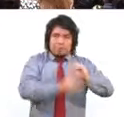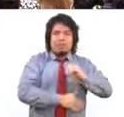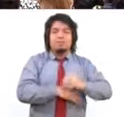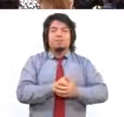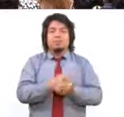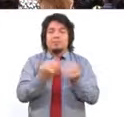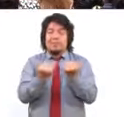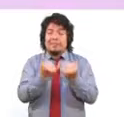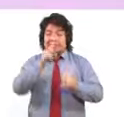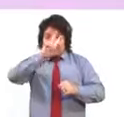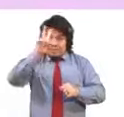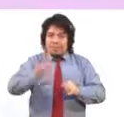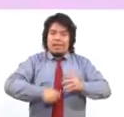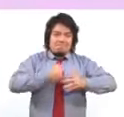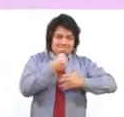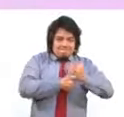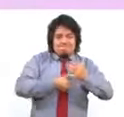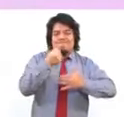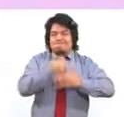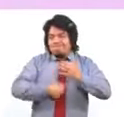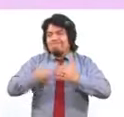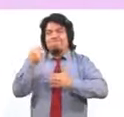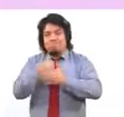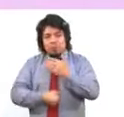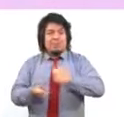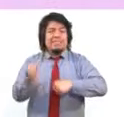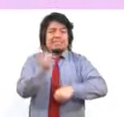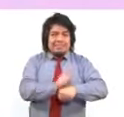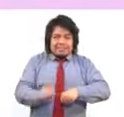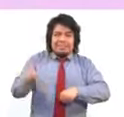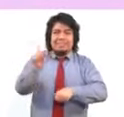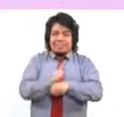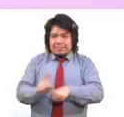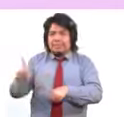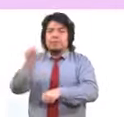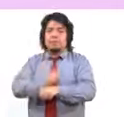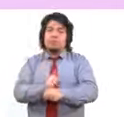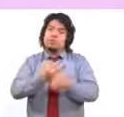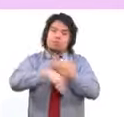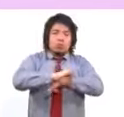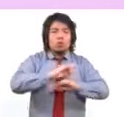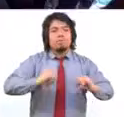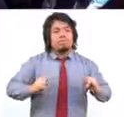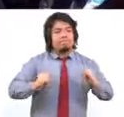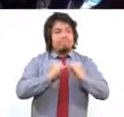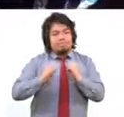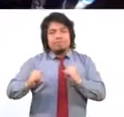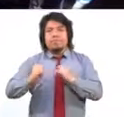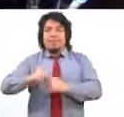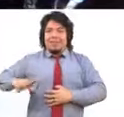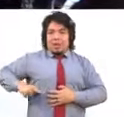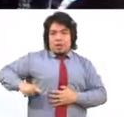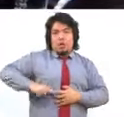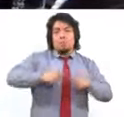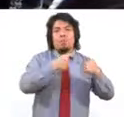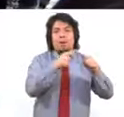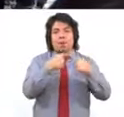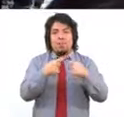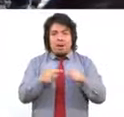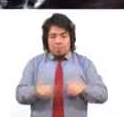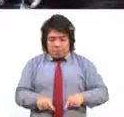ha sido una tarea de todos los días, de todas las instituciones de gobierno. La coordinación